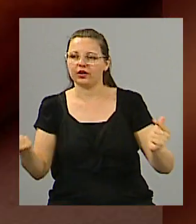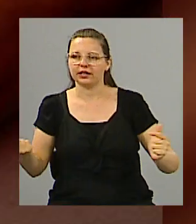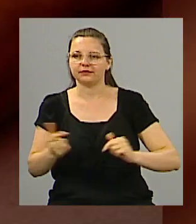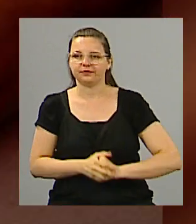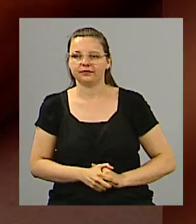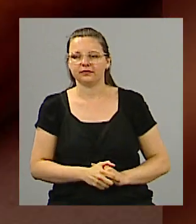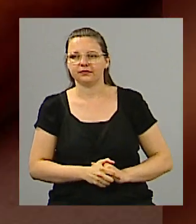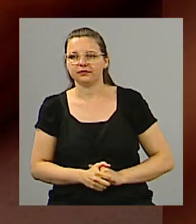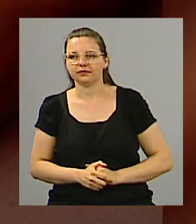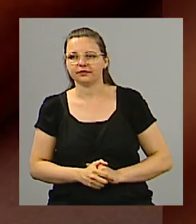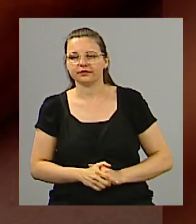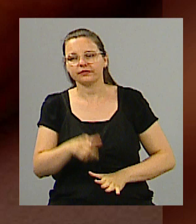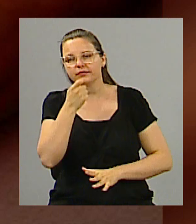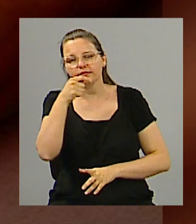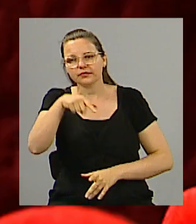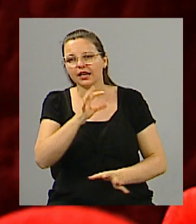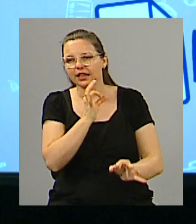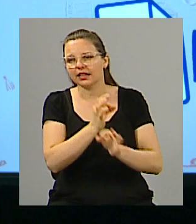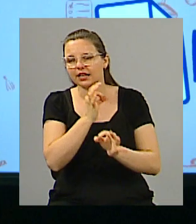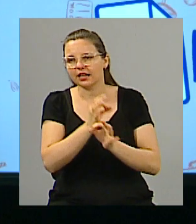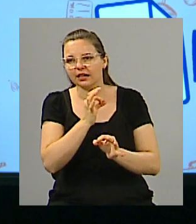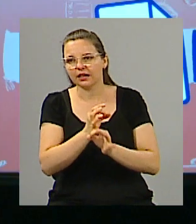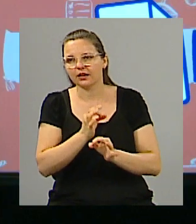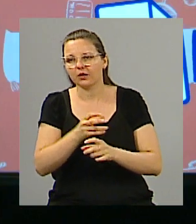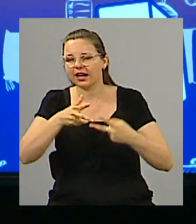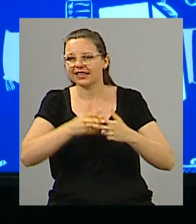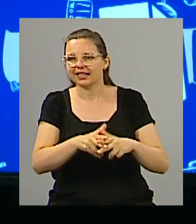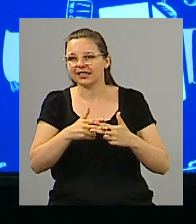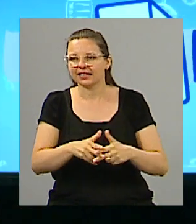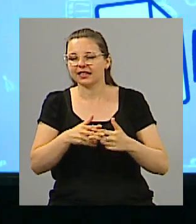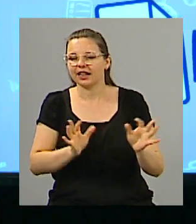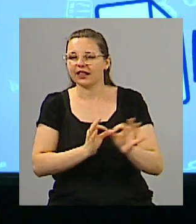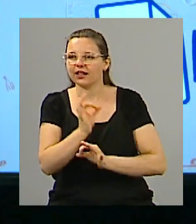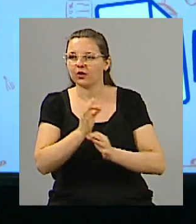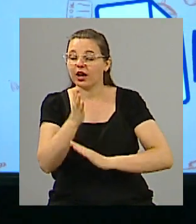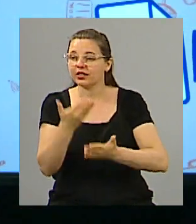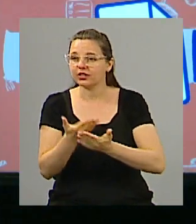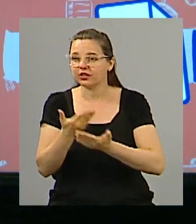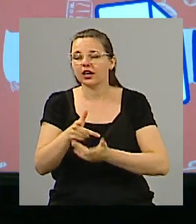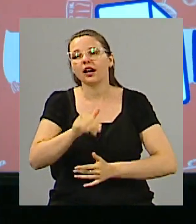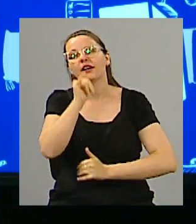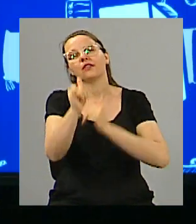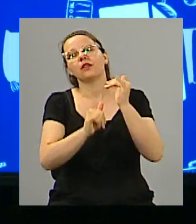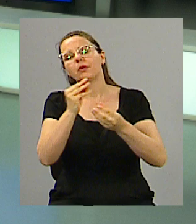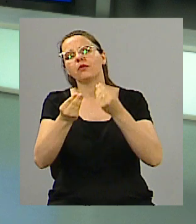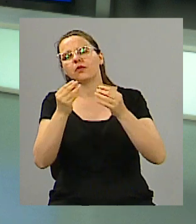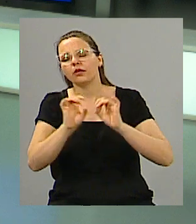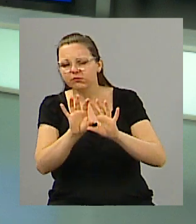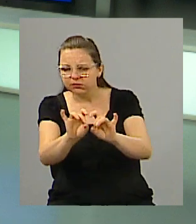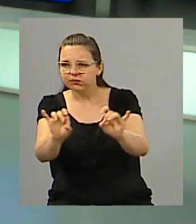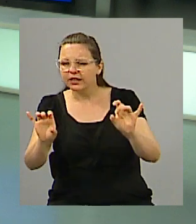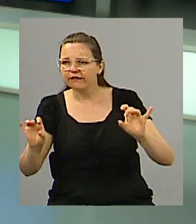que intentemos a veces desde las escuelas, desde los talleres de educación sexual, les informamos a los chicos de qué se trata la infección, siempre está vista